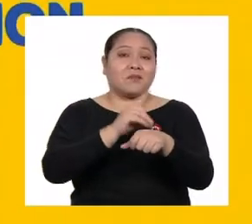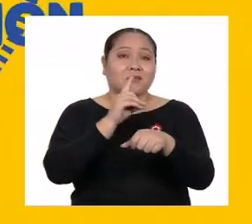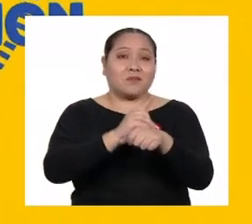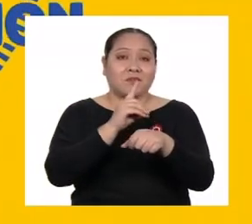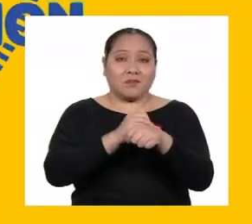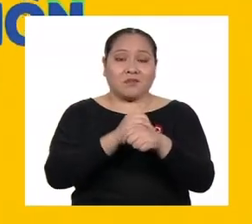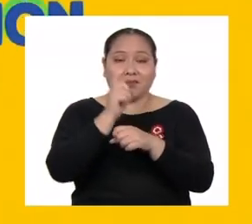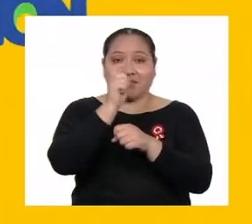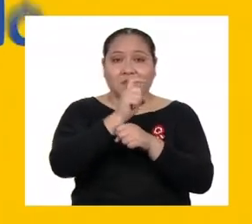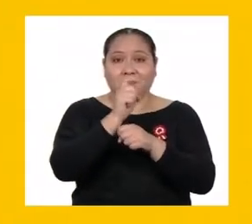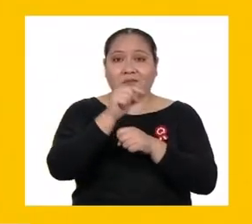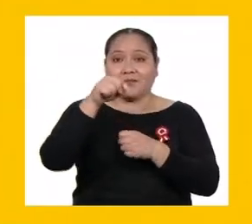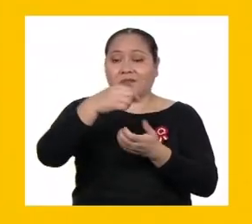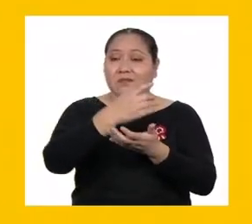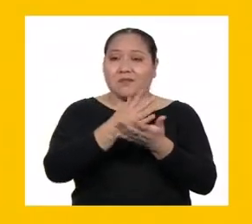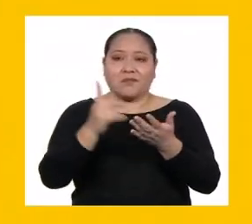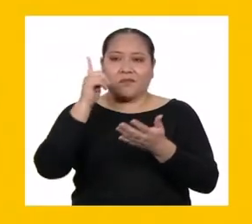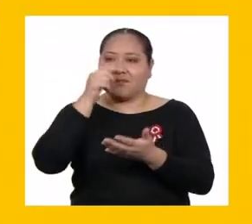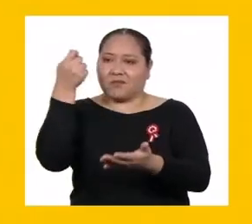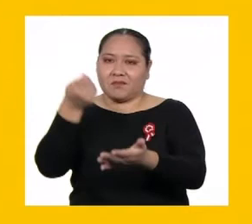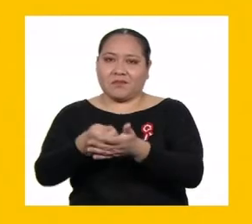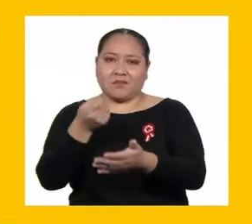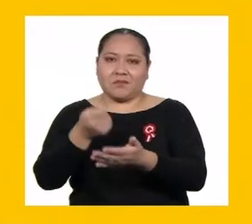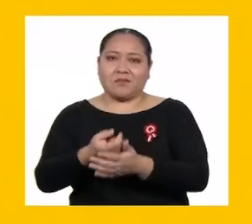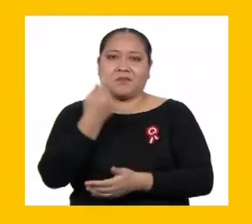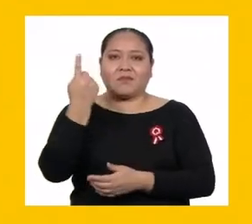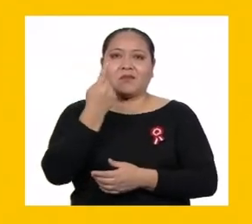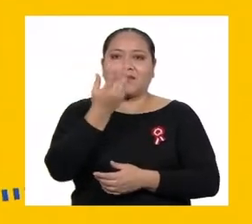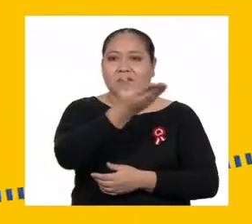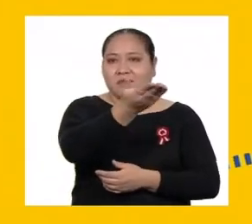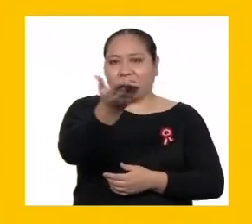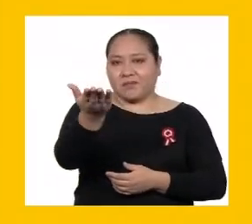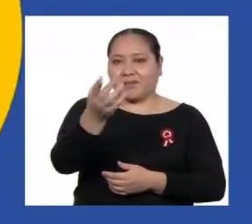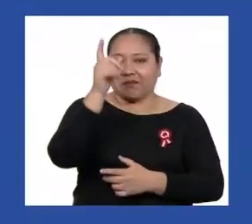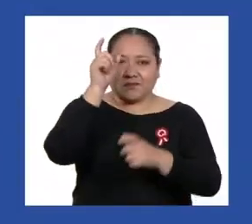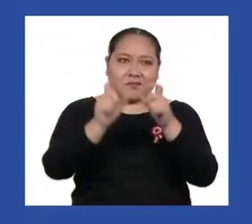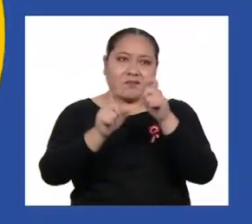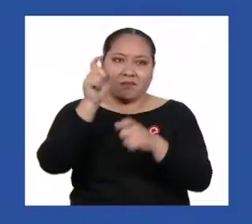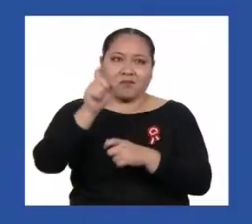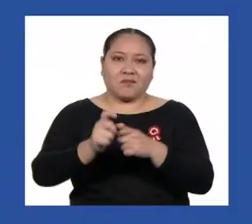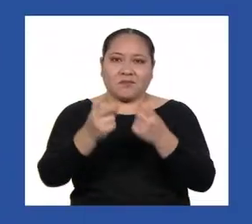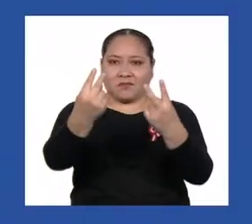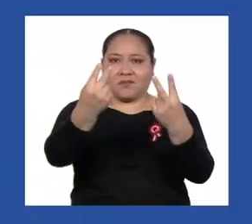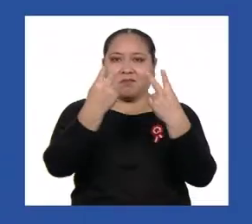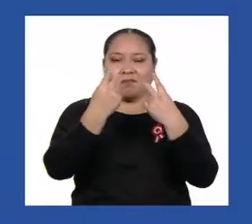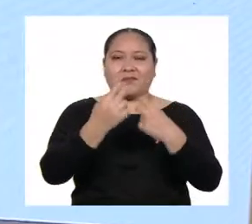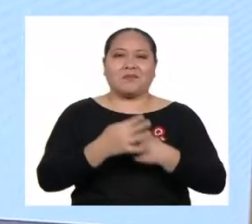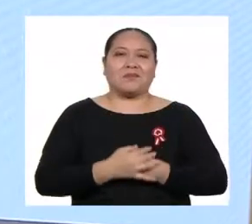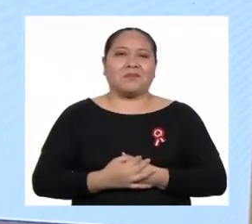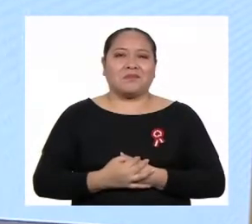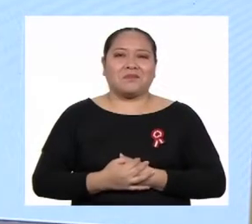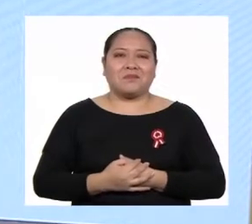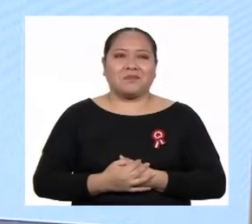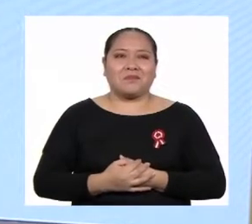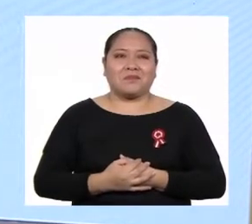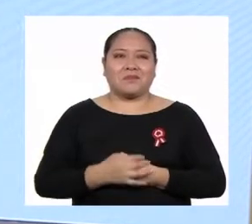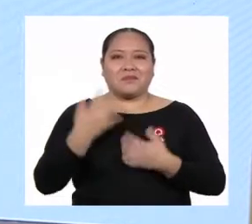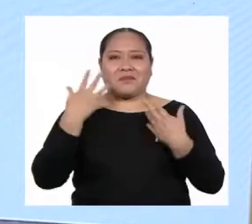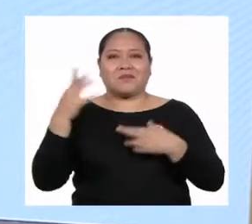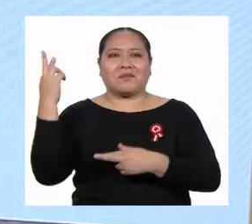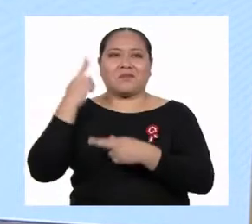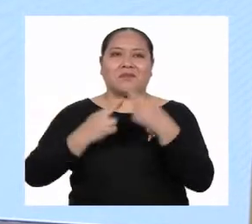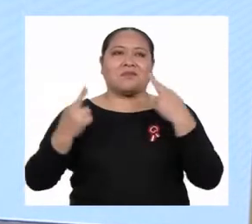Este espacio no tiene auspiciadores y llega únicamente gracias a ustedes, las personas que nos ven. Estamos de